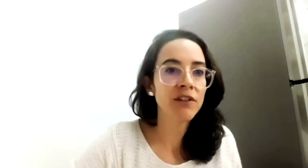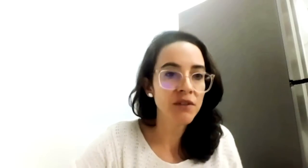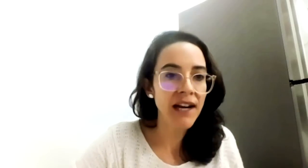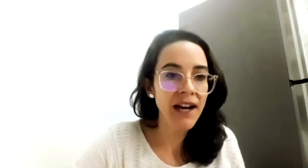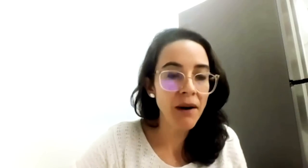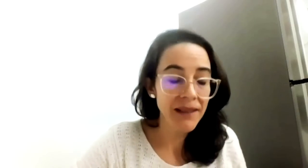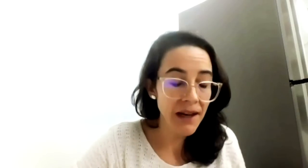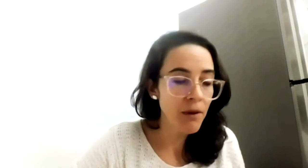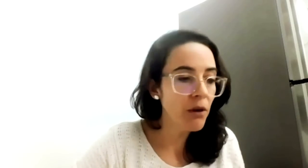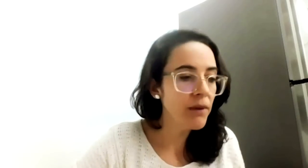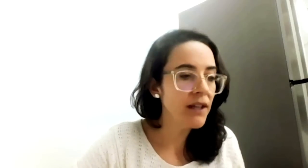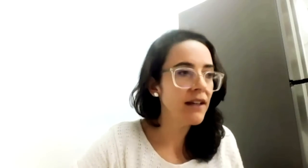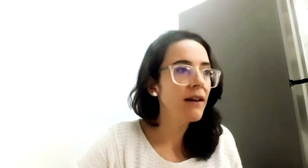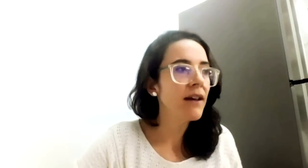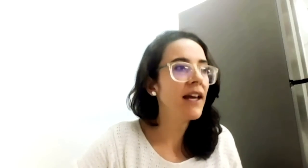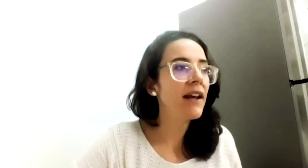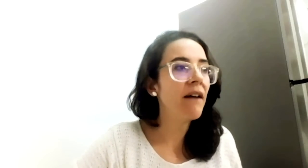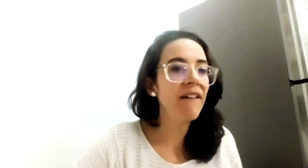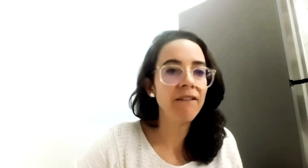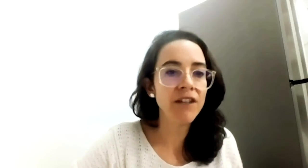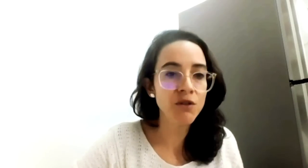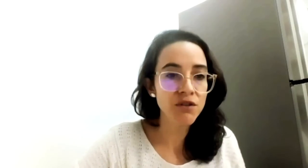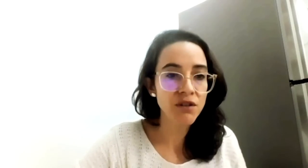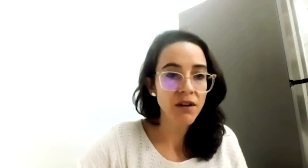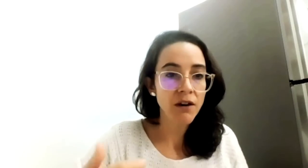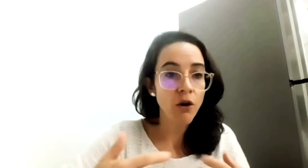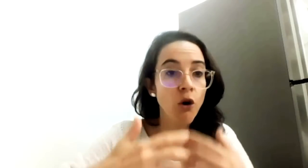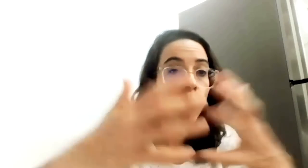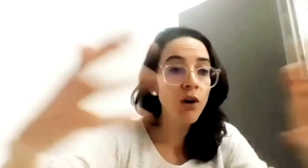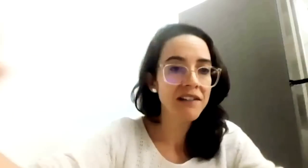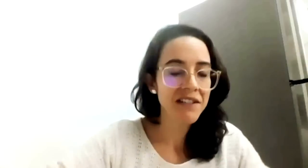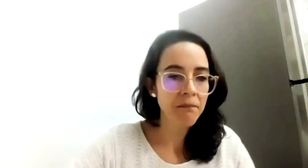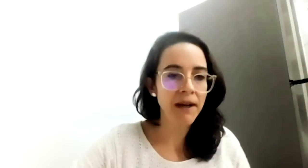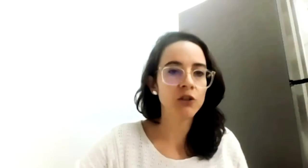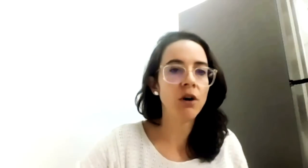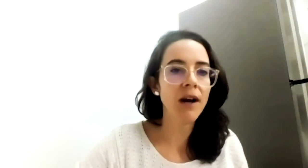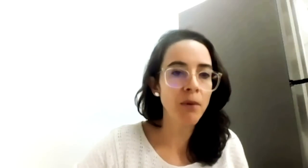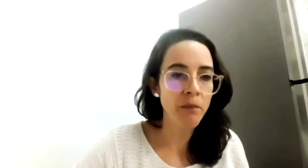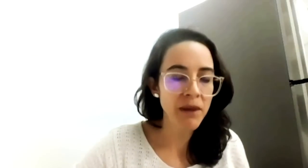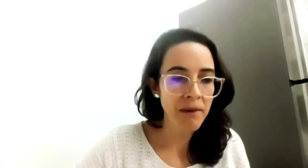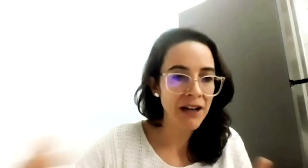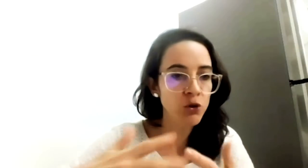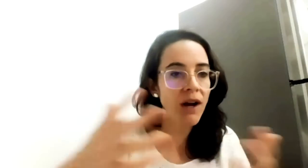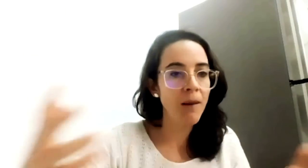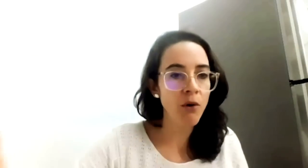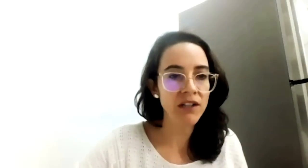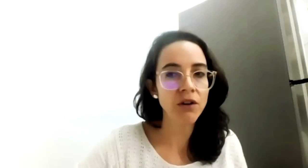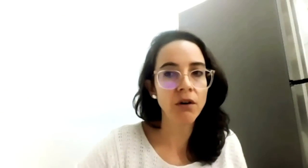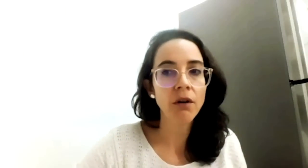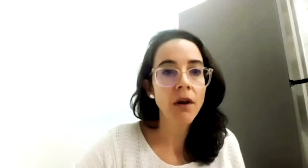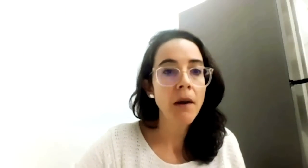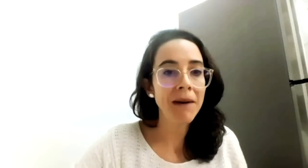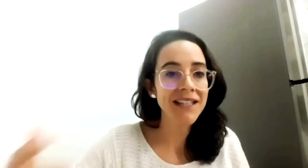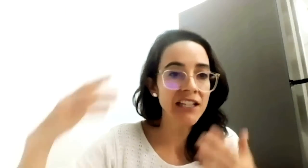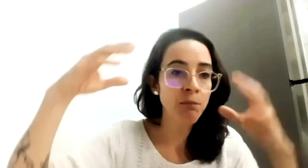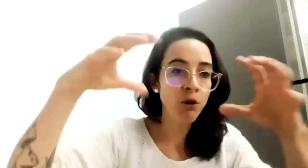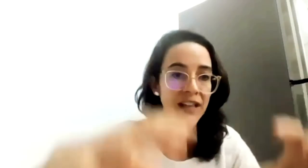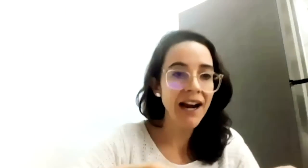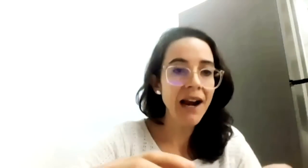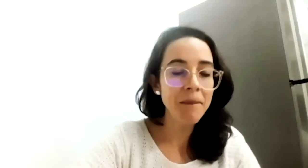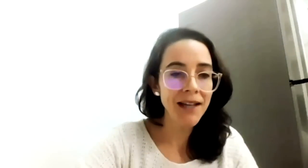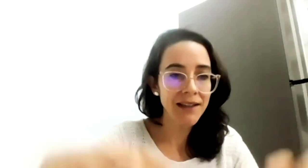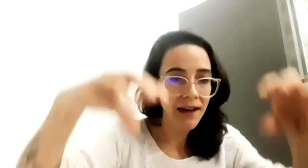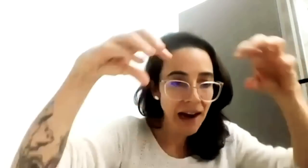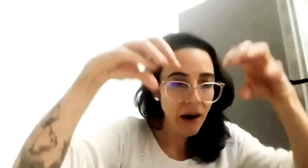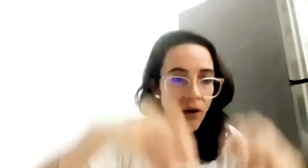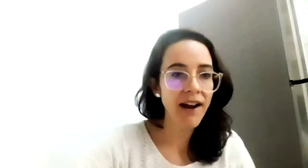La protección del medio ambiente genera beneficios comunes para toda la población. más explotar